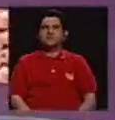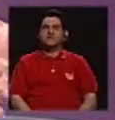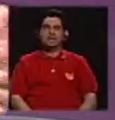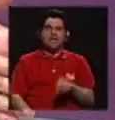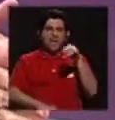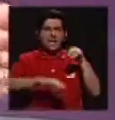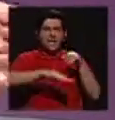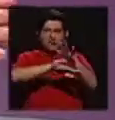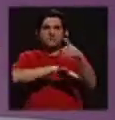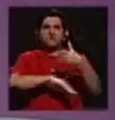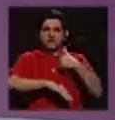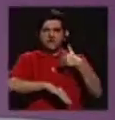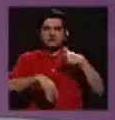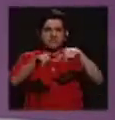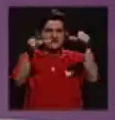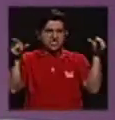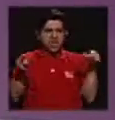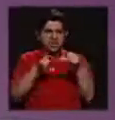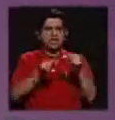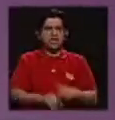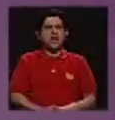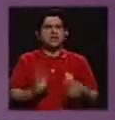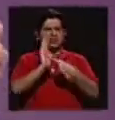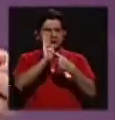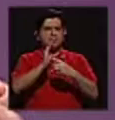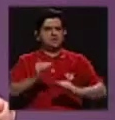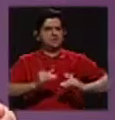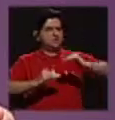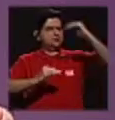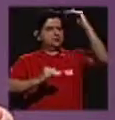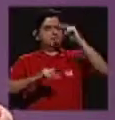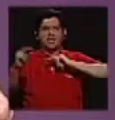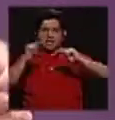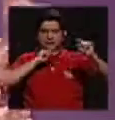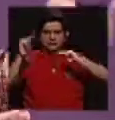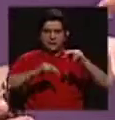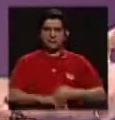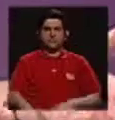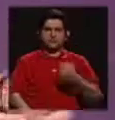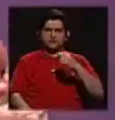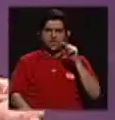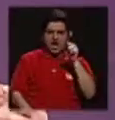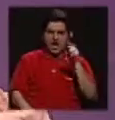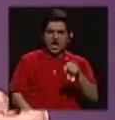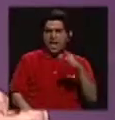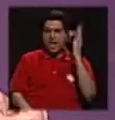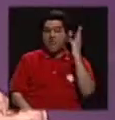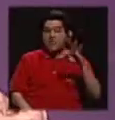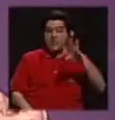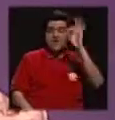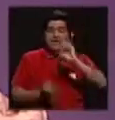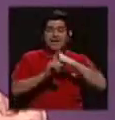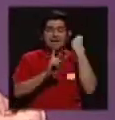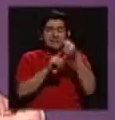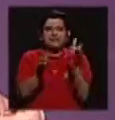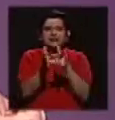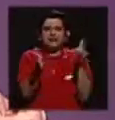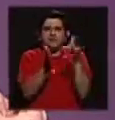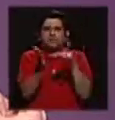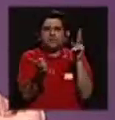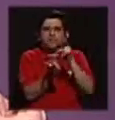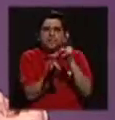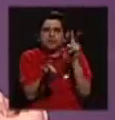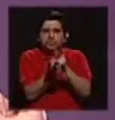una incidencia, digamos, hay ciertos lugares en donde se expresa más la trata, donde encuentran a las mujeres sobre todo en situaciones de explotación